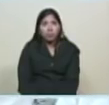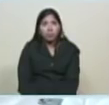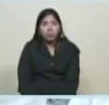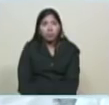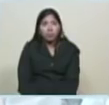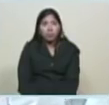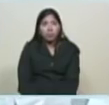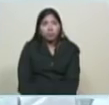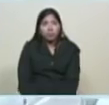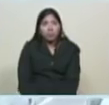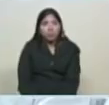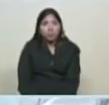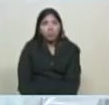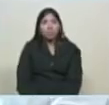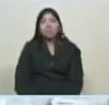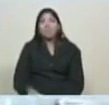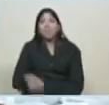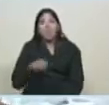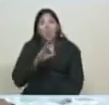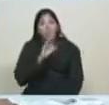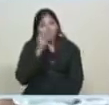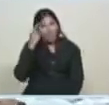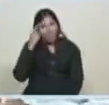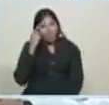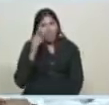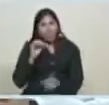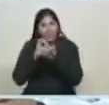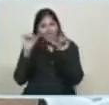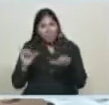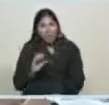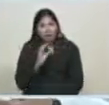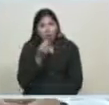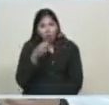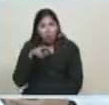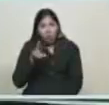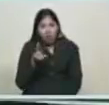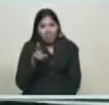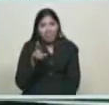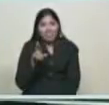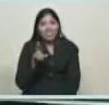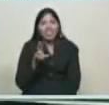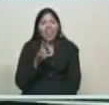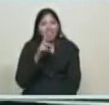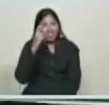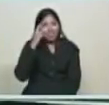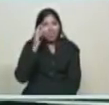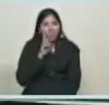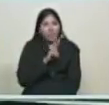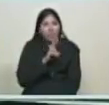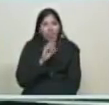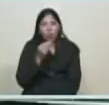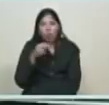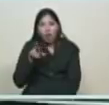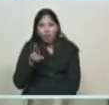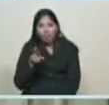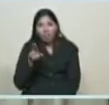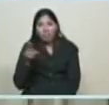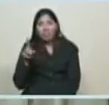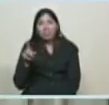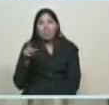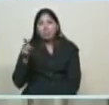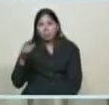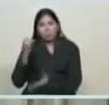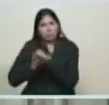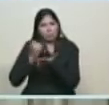y a través del sistema qr la aplicación de qr bueno se